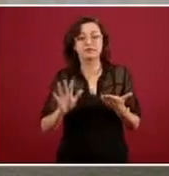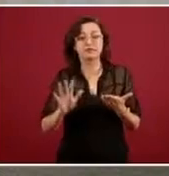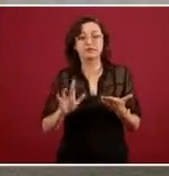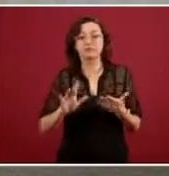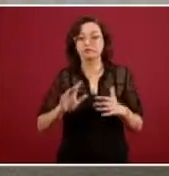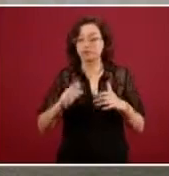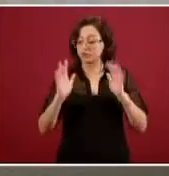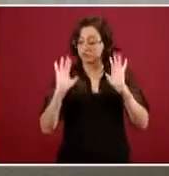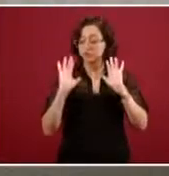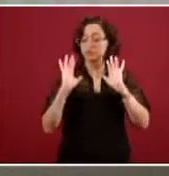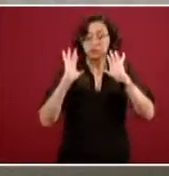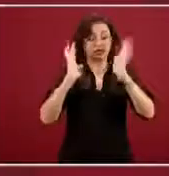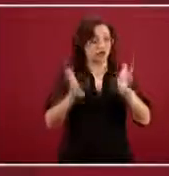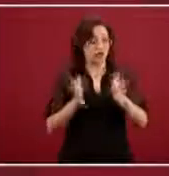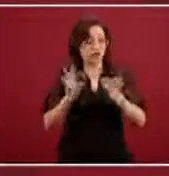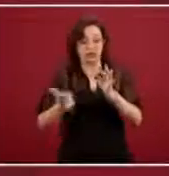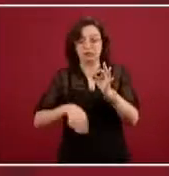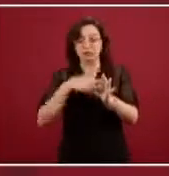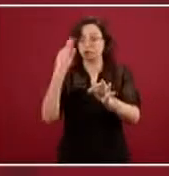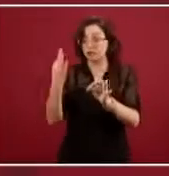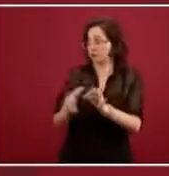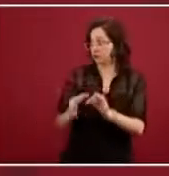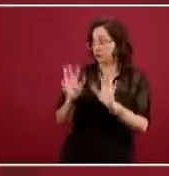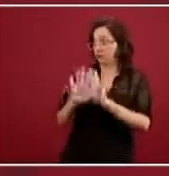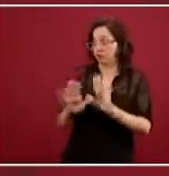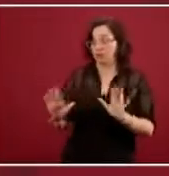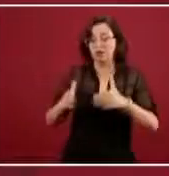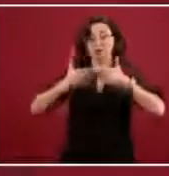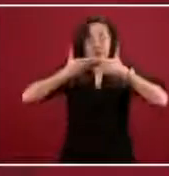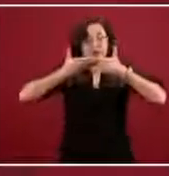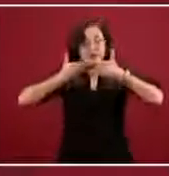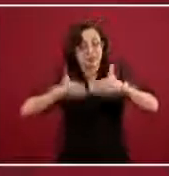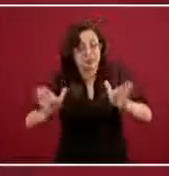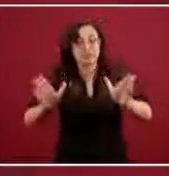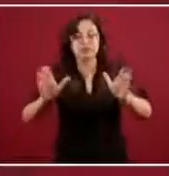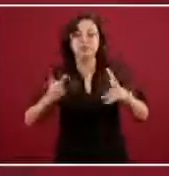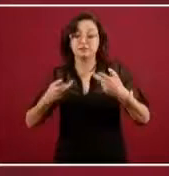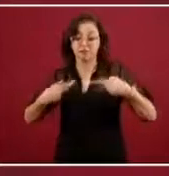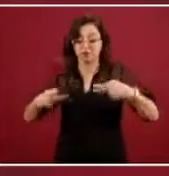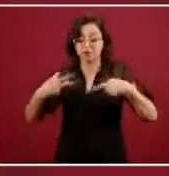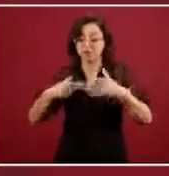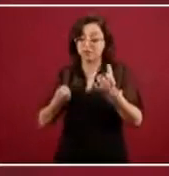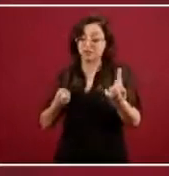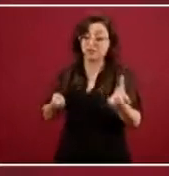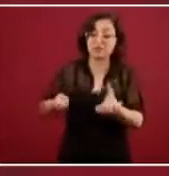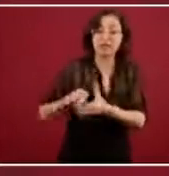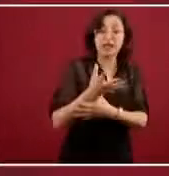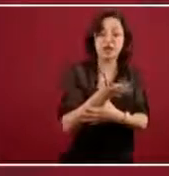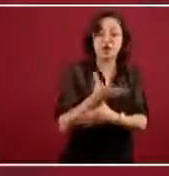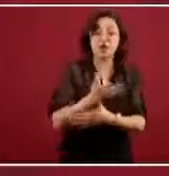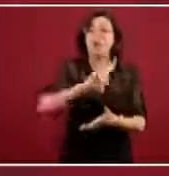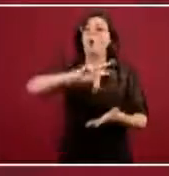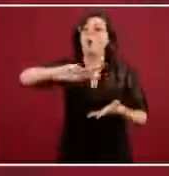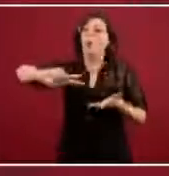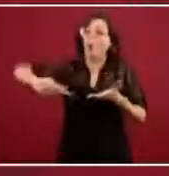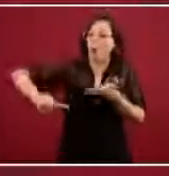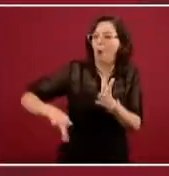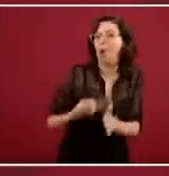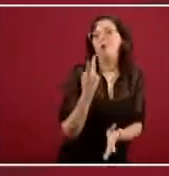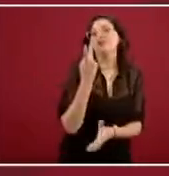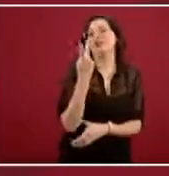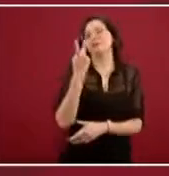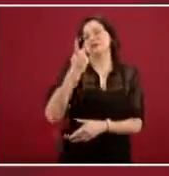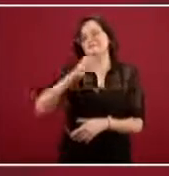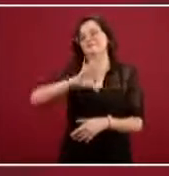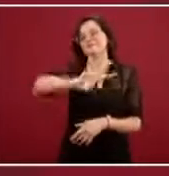de levantar las medidas de restricción de la movilidad se reintrodujera la infección desde otra